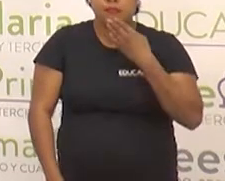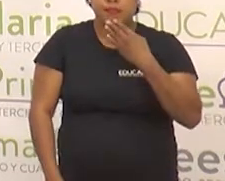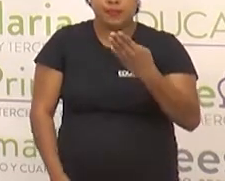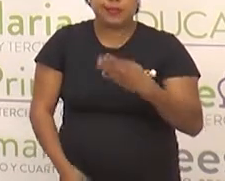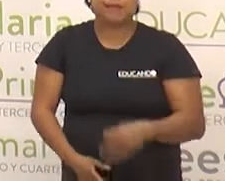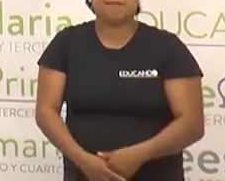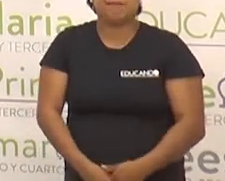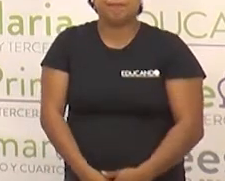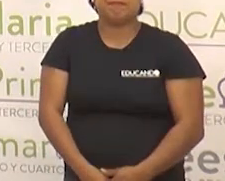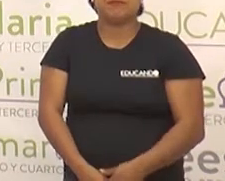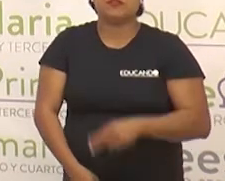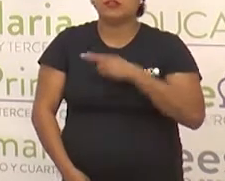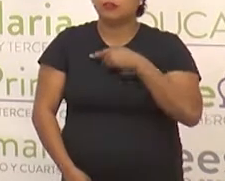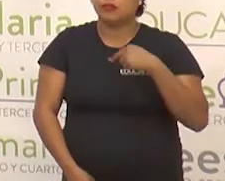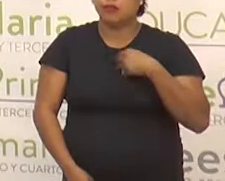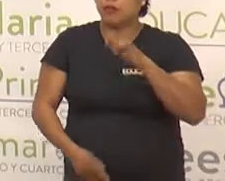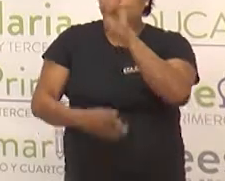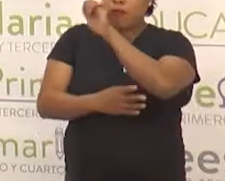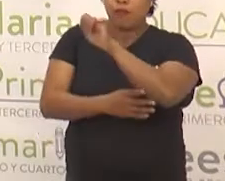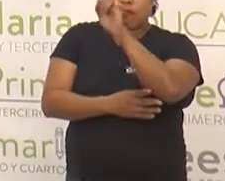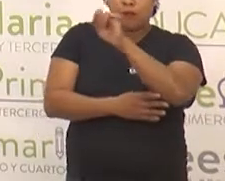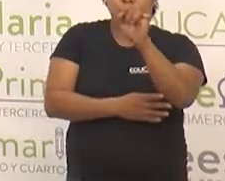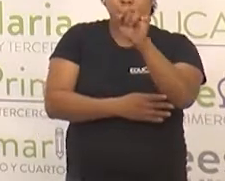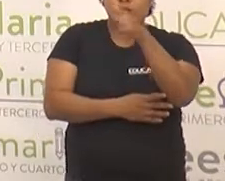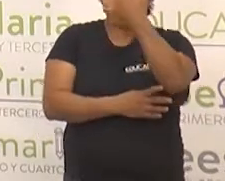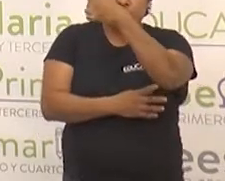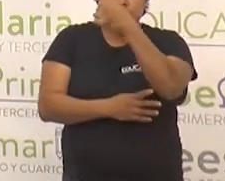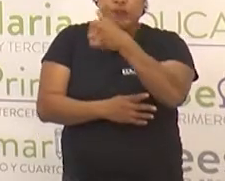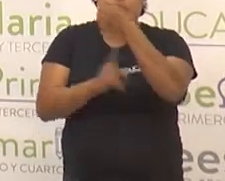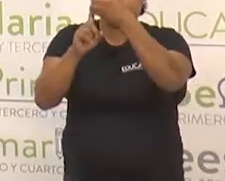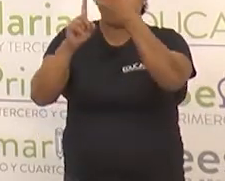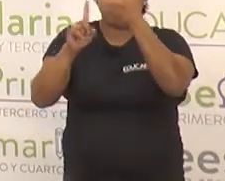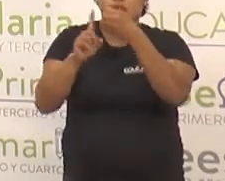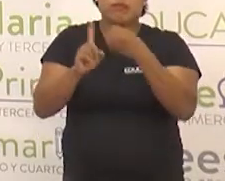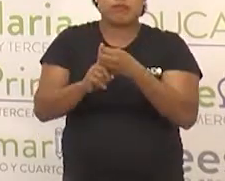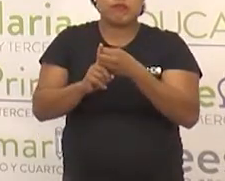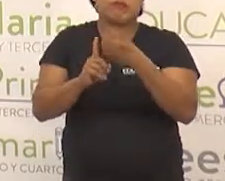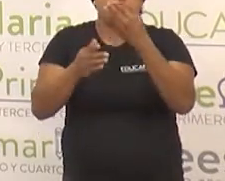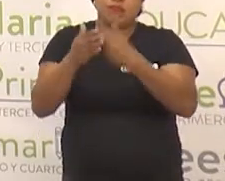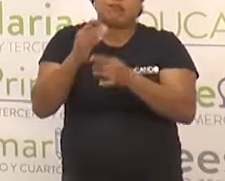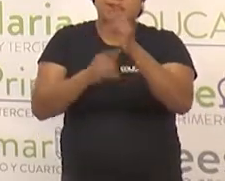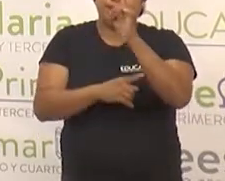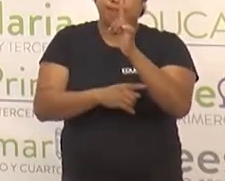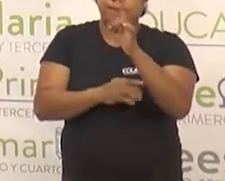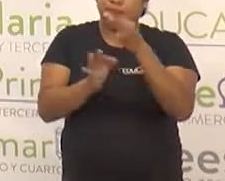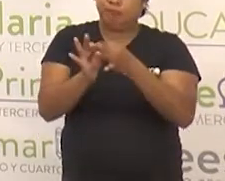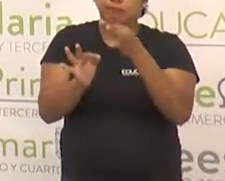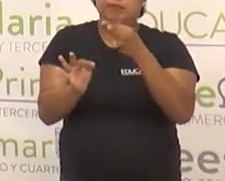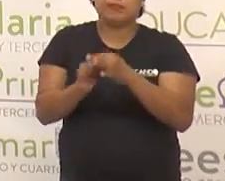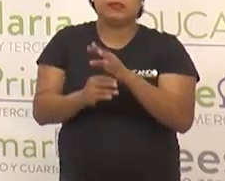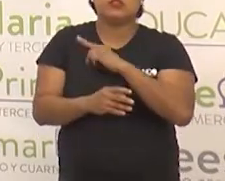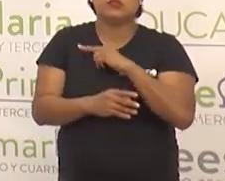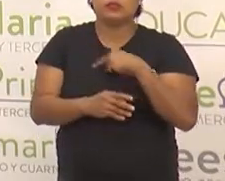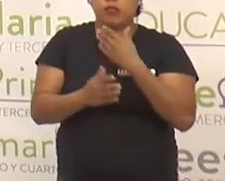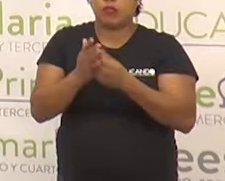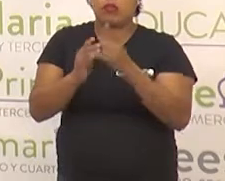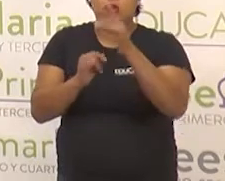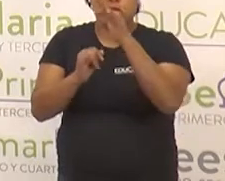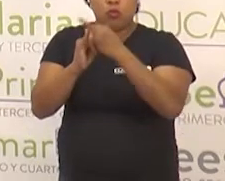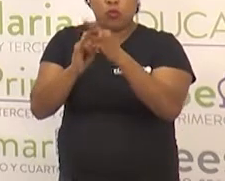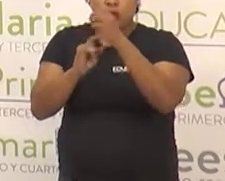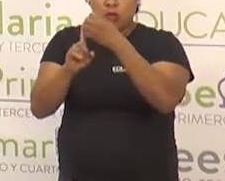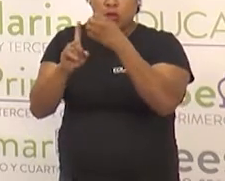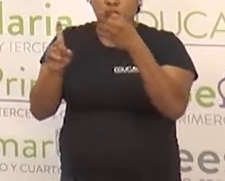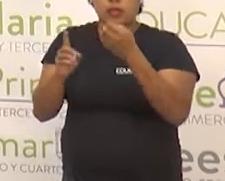Muy bien, hemos escrito la oración faltante y vamos por la